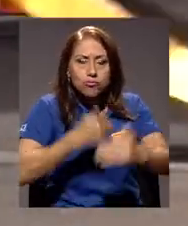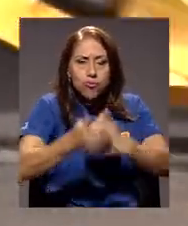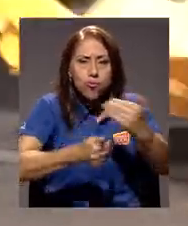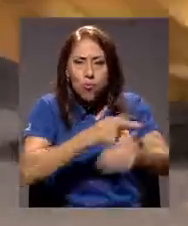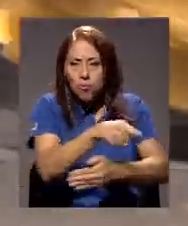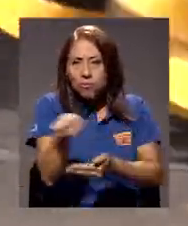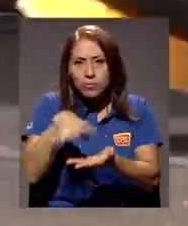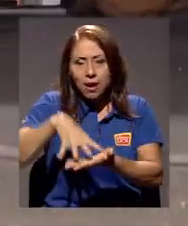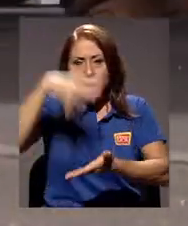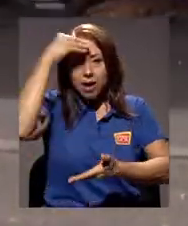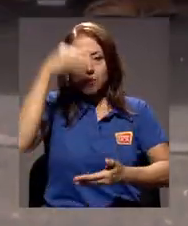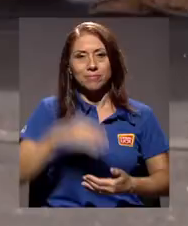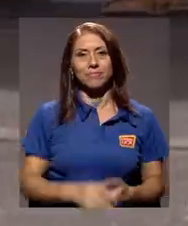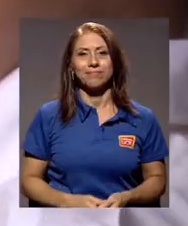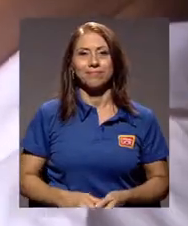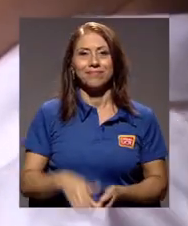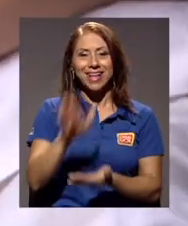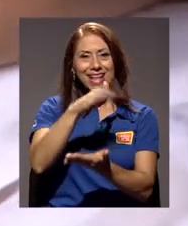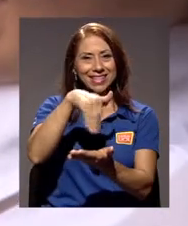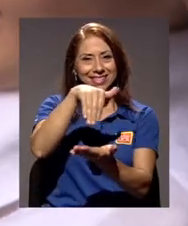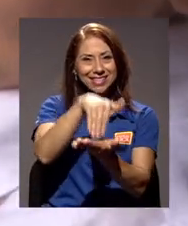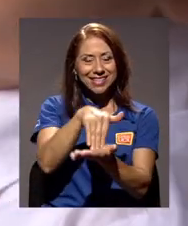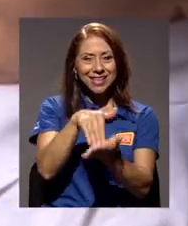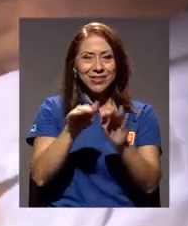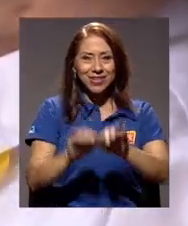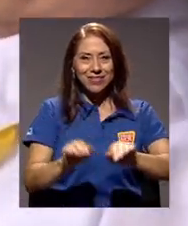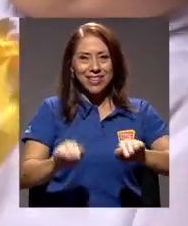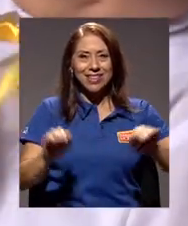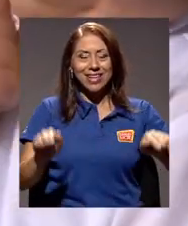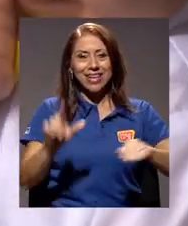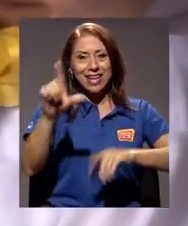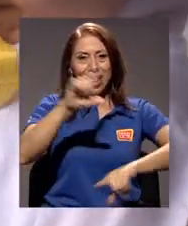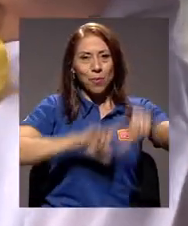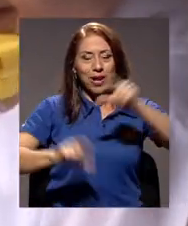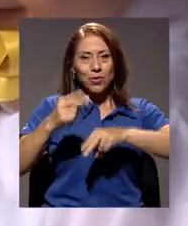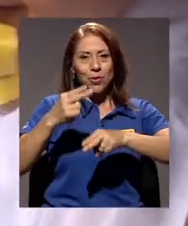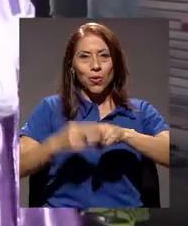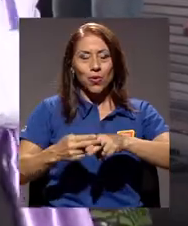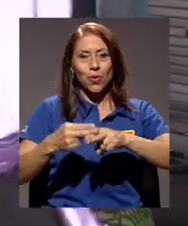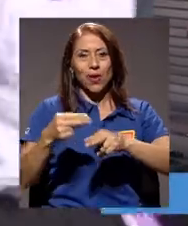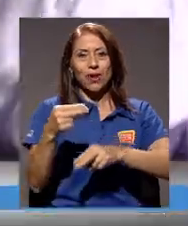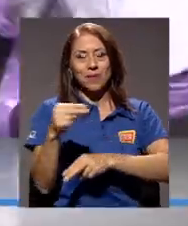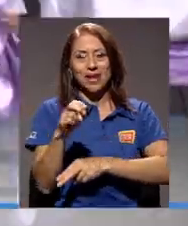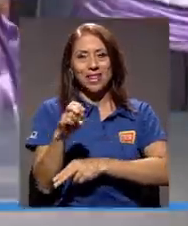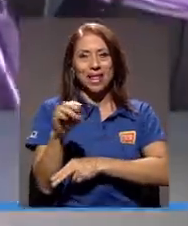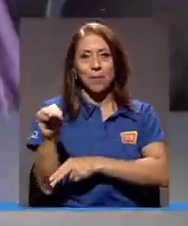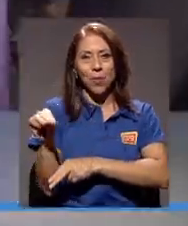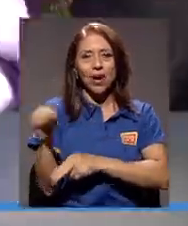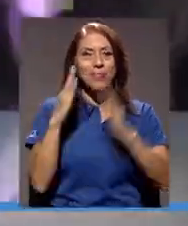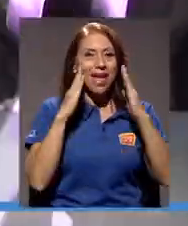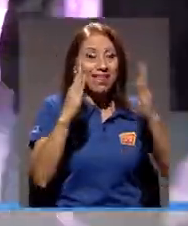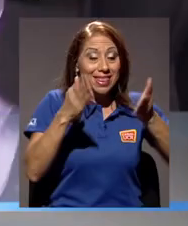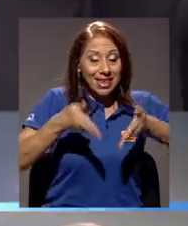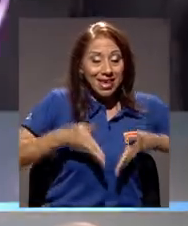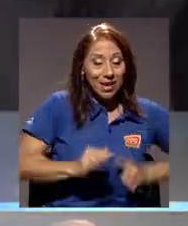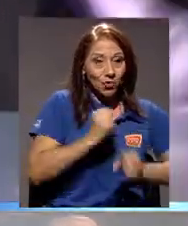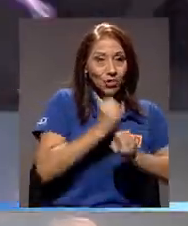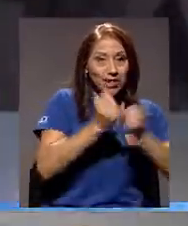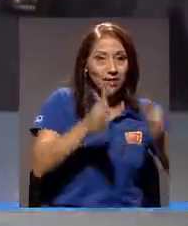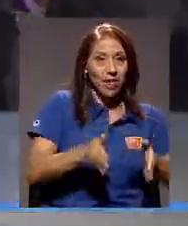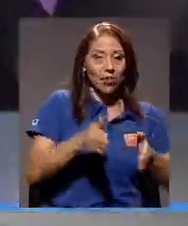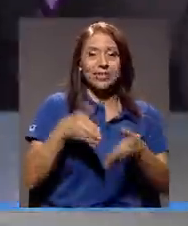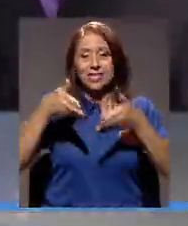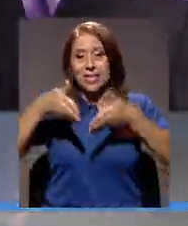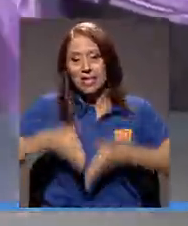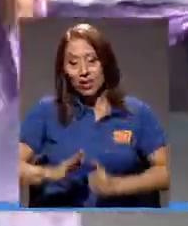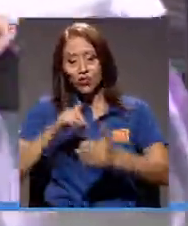aprender. El Centro Infantil Laboratorio Hermelinda Mora atiende a los hijos de trabajadores, estudiantes